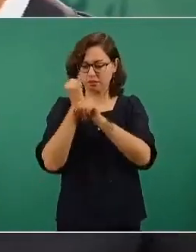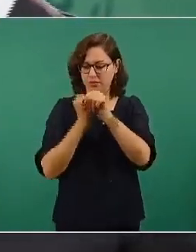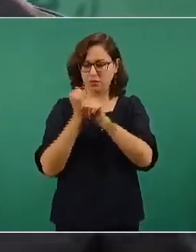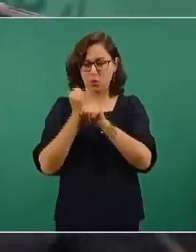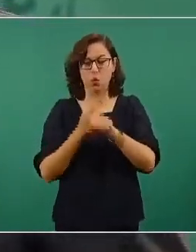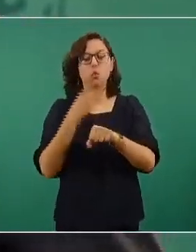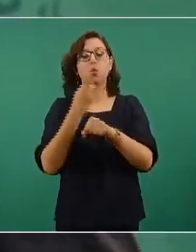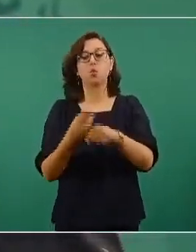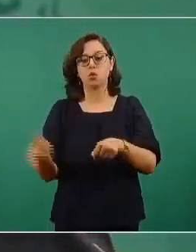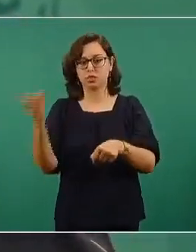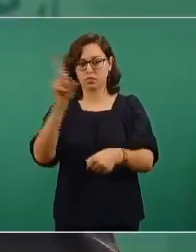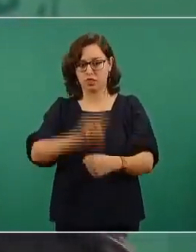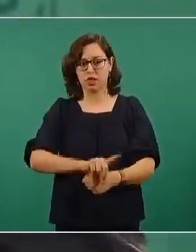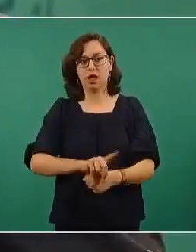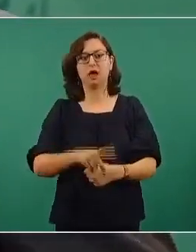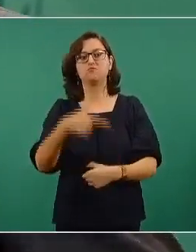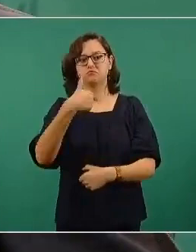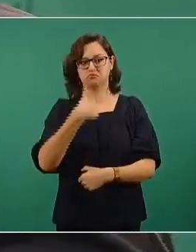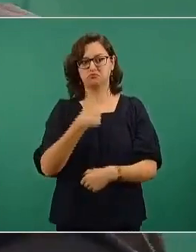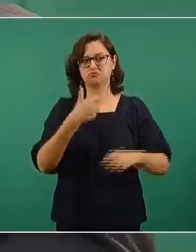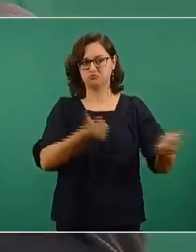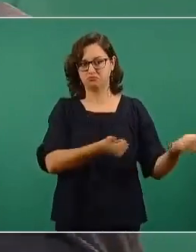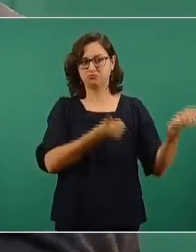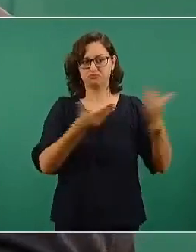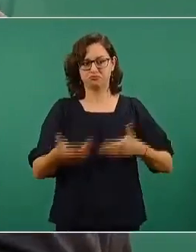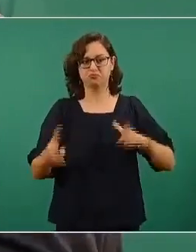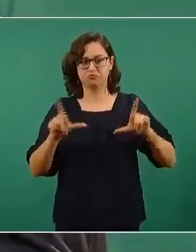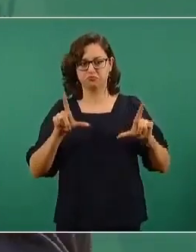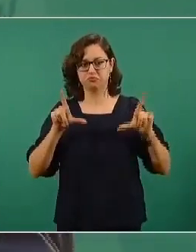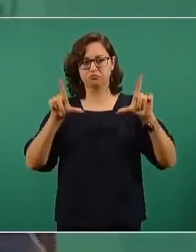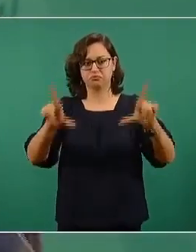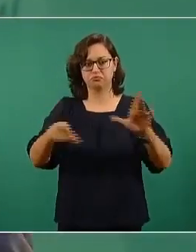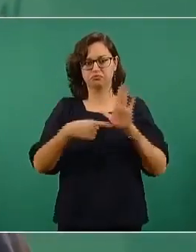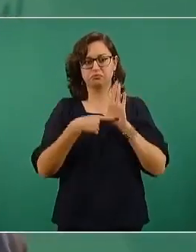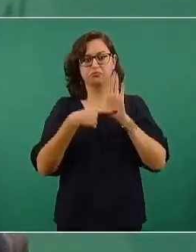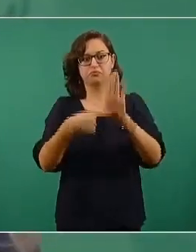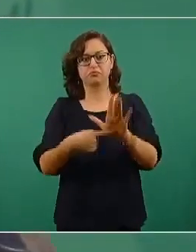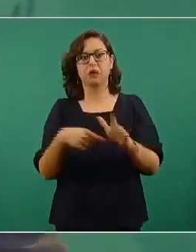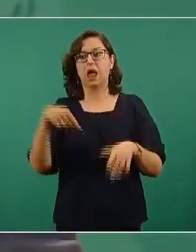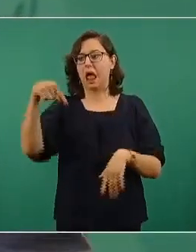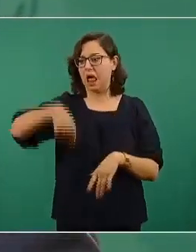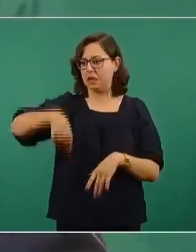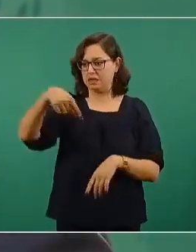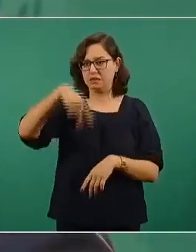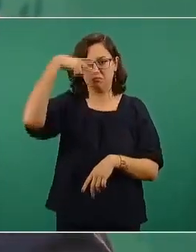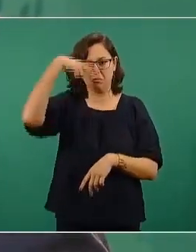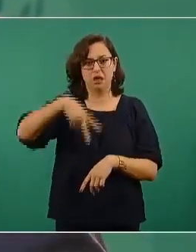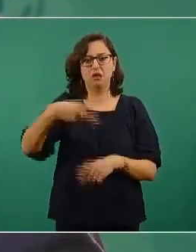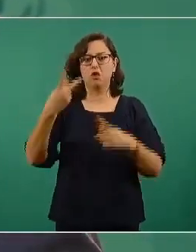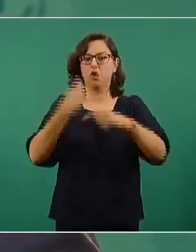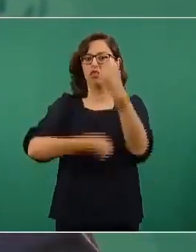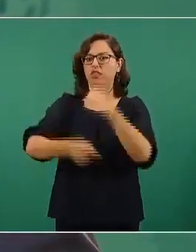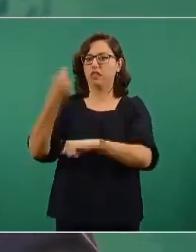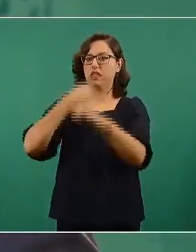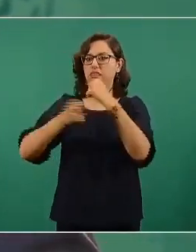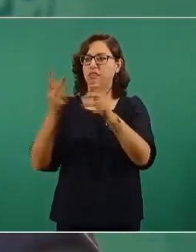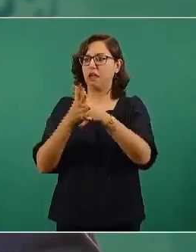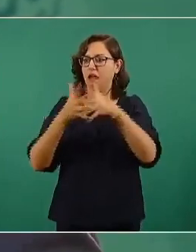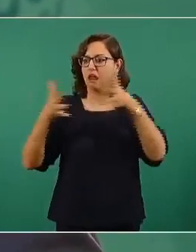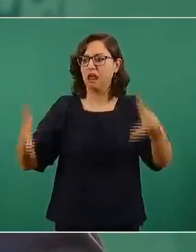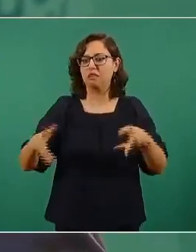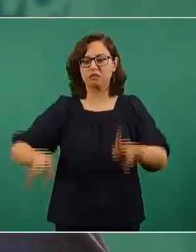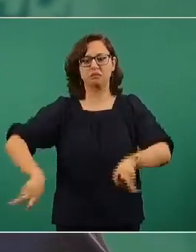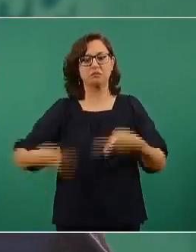traer lo que venden las tiendas de autoservicio en un